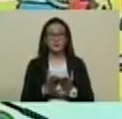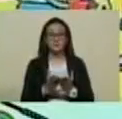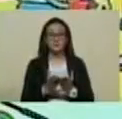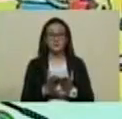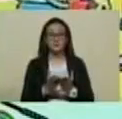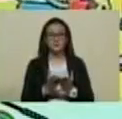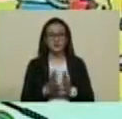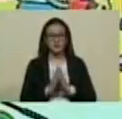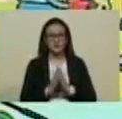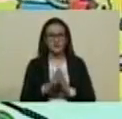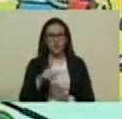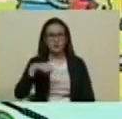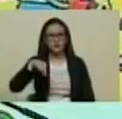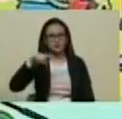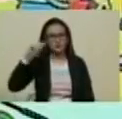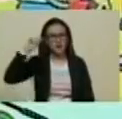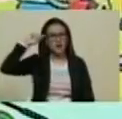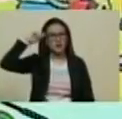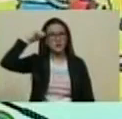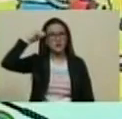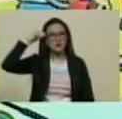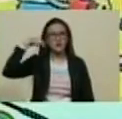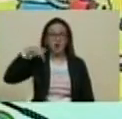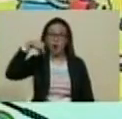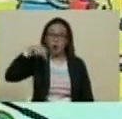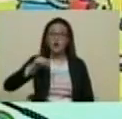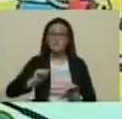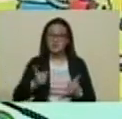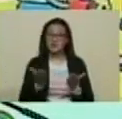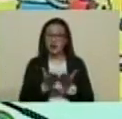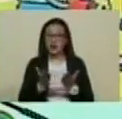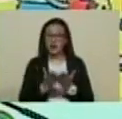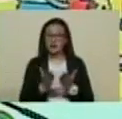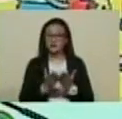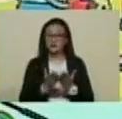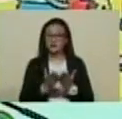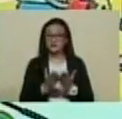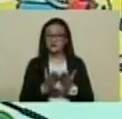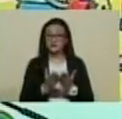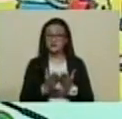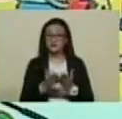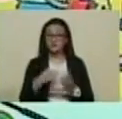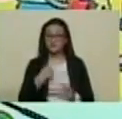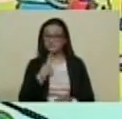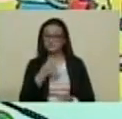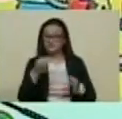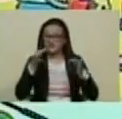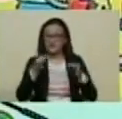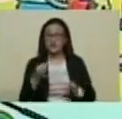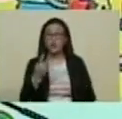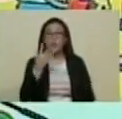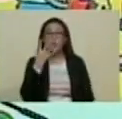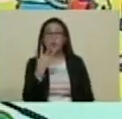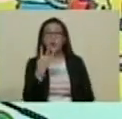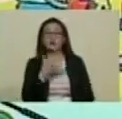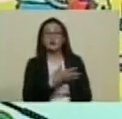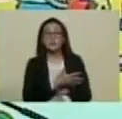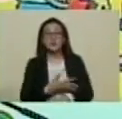varios recordatorios, ¿no? Hoy están empezando clases. Voy a dar el dato exacto.